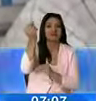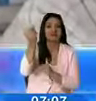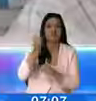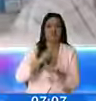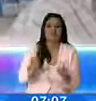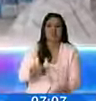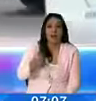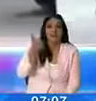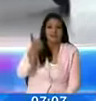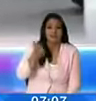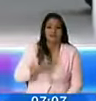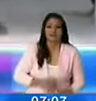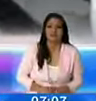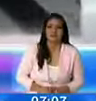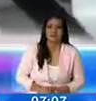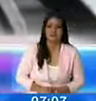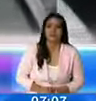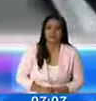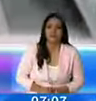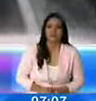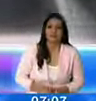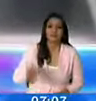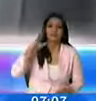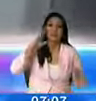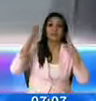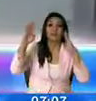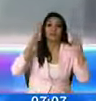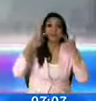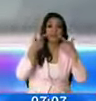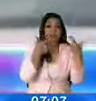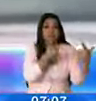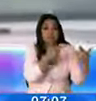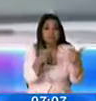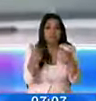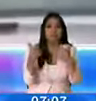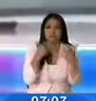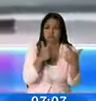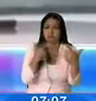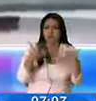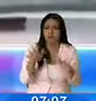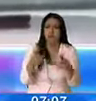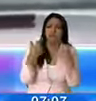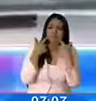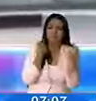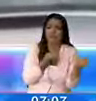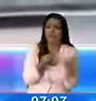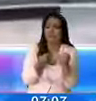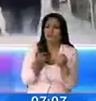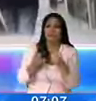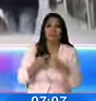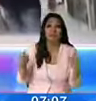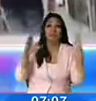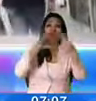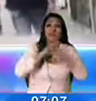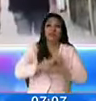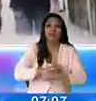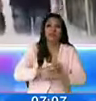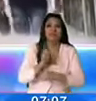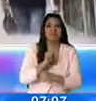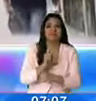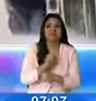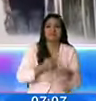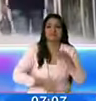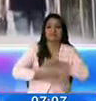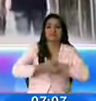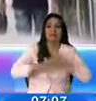dieron una balacera aquí. Pese a los patrullajes de los uniformados de la Policía Nacional, aquí aseguran que durante las noches prefieren no salir de